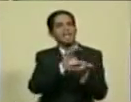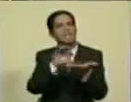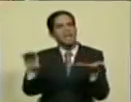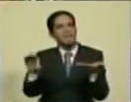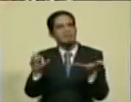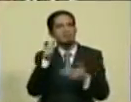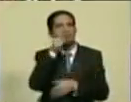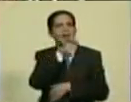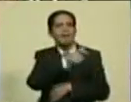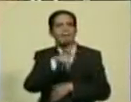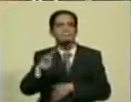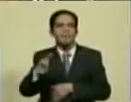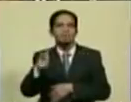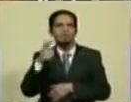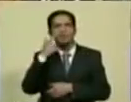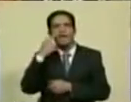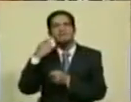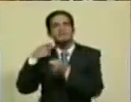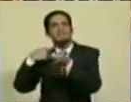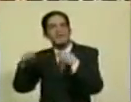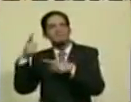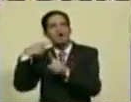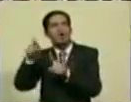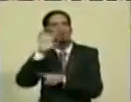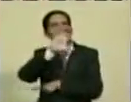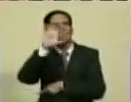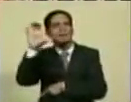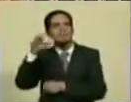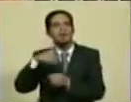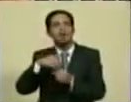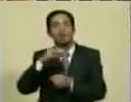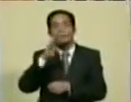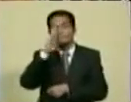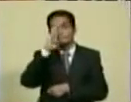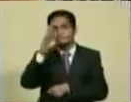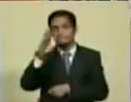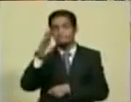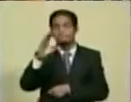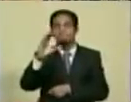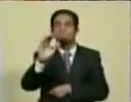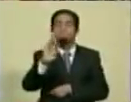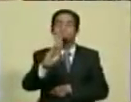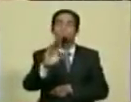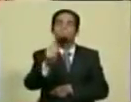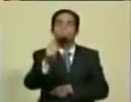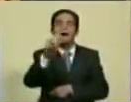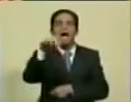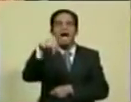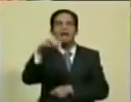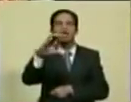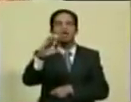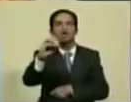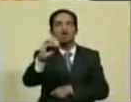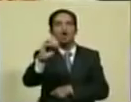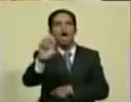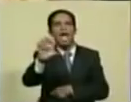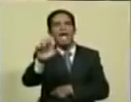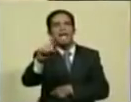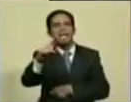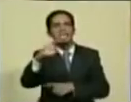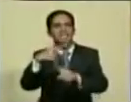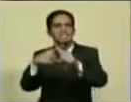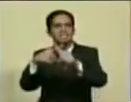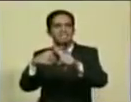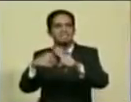las empresas exportadoras a través del Banco de Comercio Exterior, Bancoex. También toda aquella empresa con